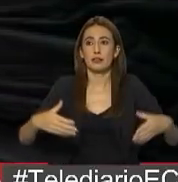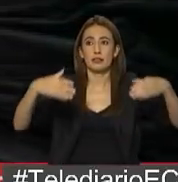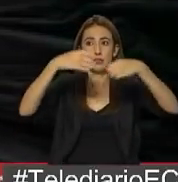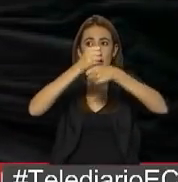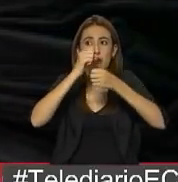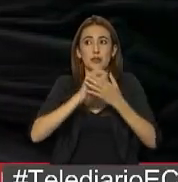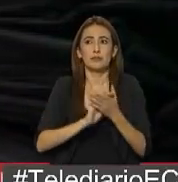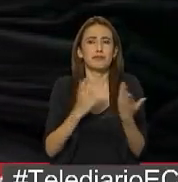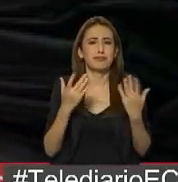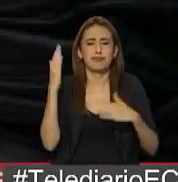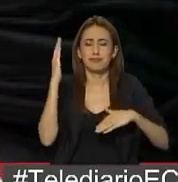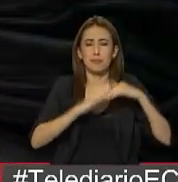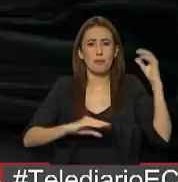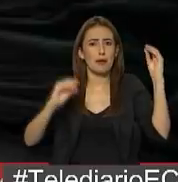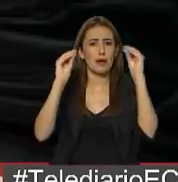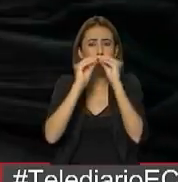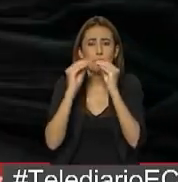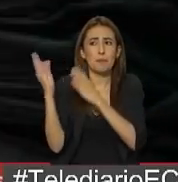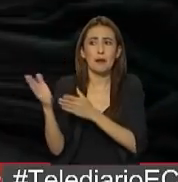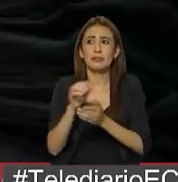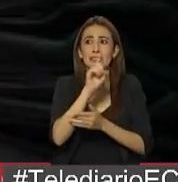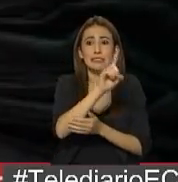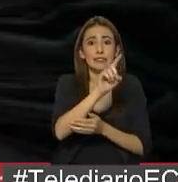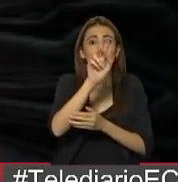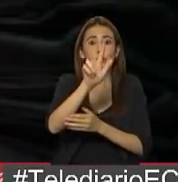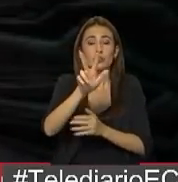$148.50, es decir,